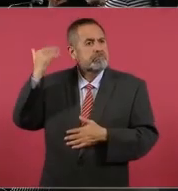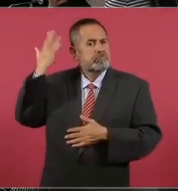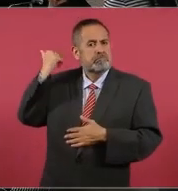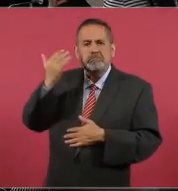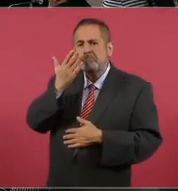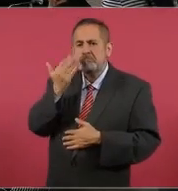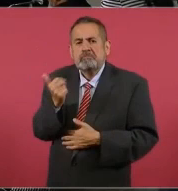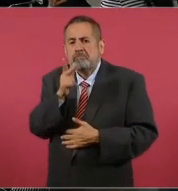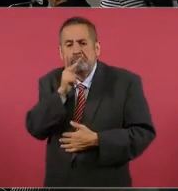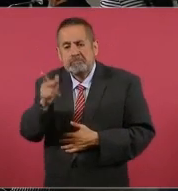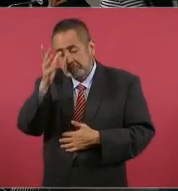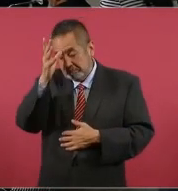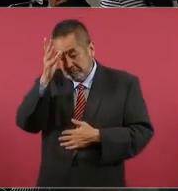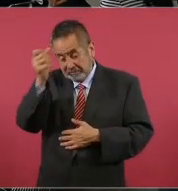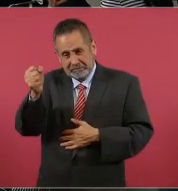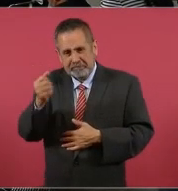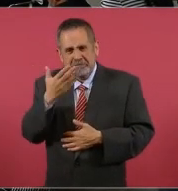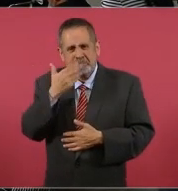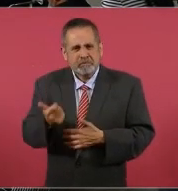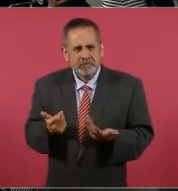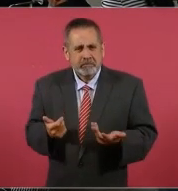sembraba el maíz